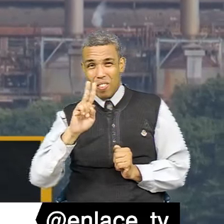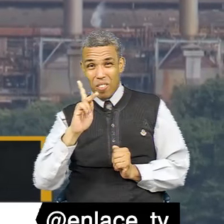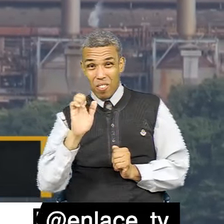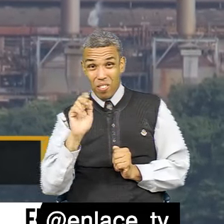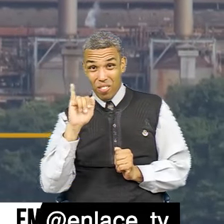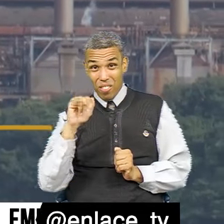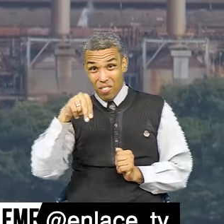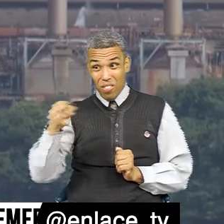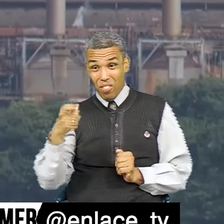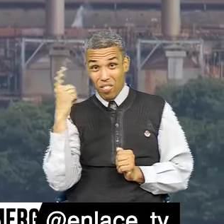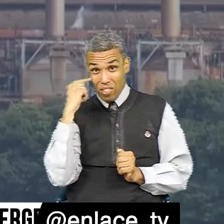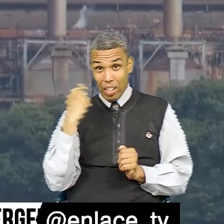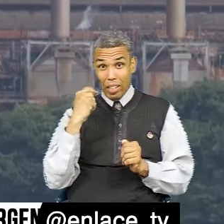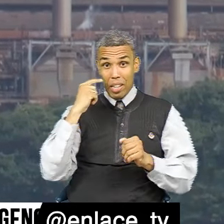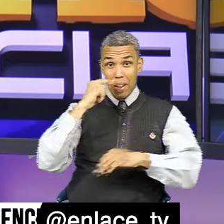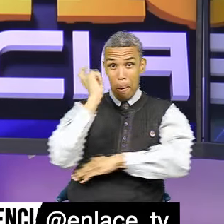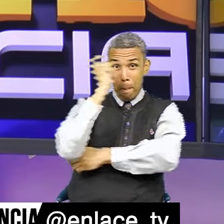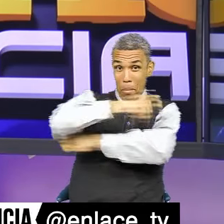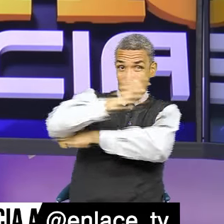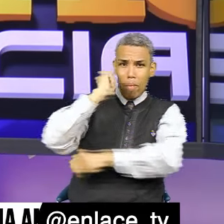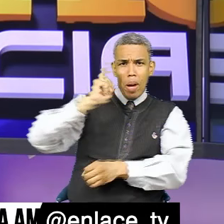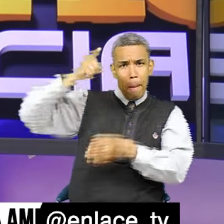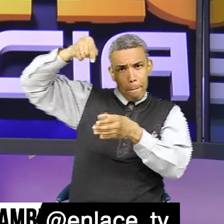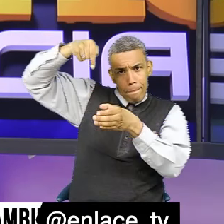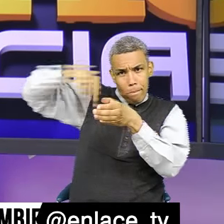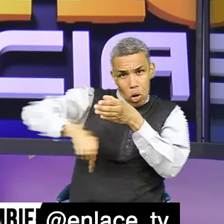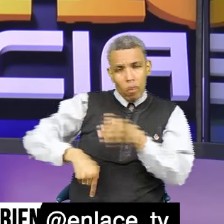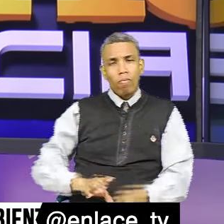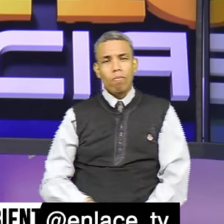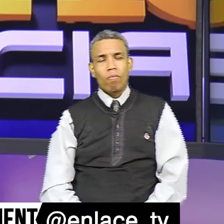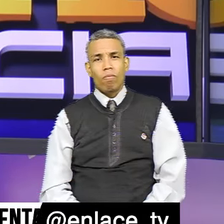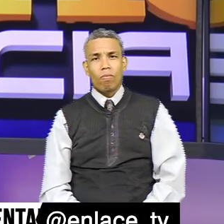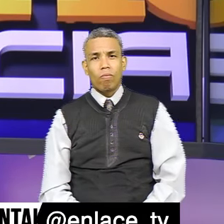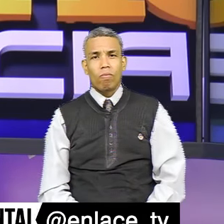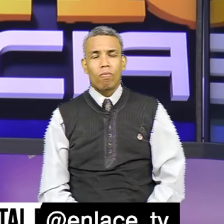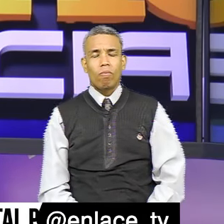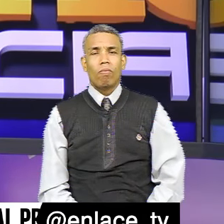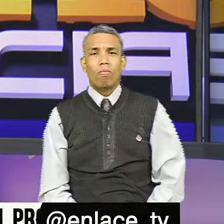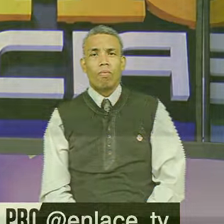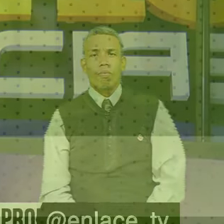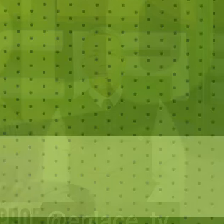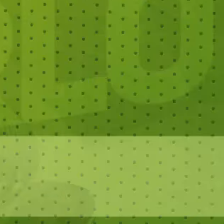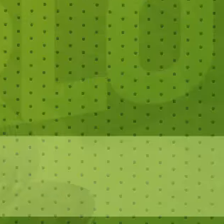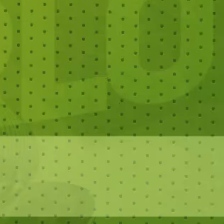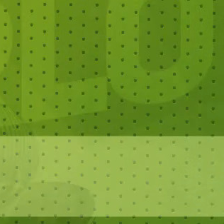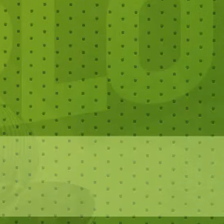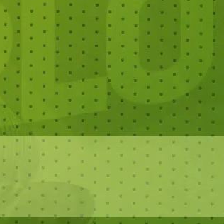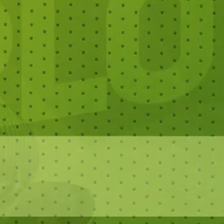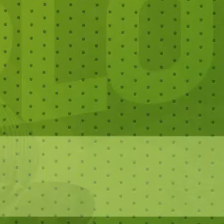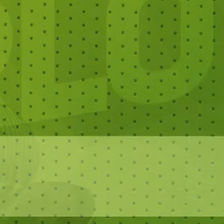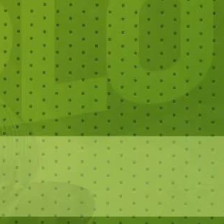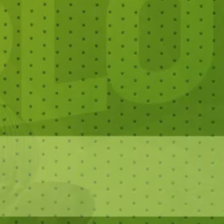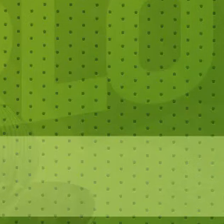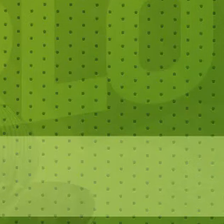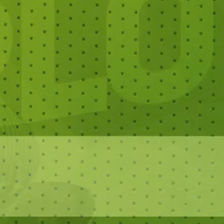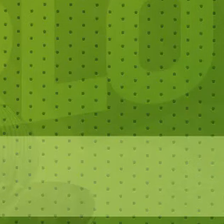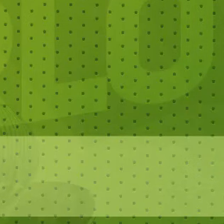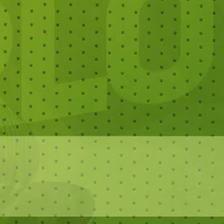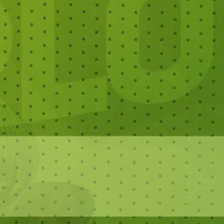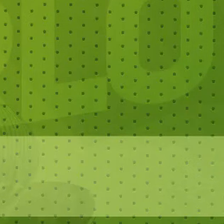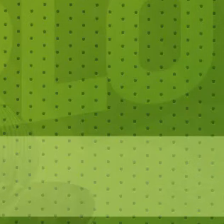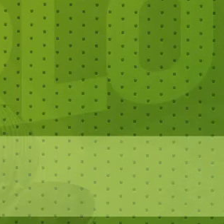para la perforación con esta técnica. El Instituto Antonio Nariño es formación con excelencia académica. Ya están abiertas las